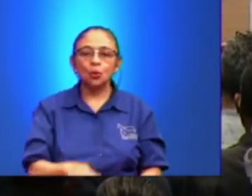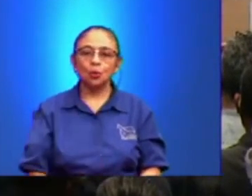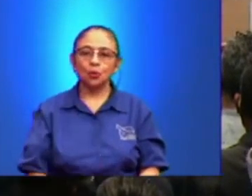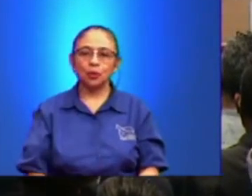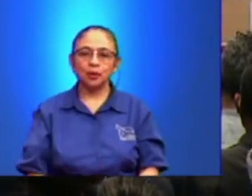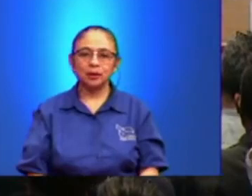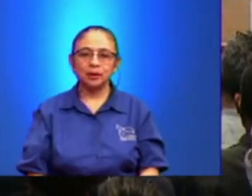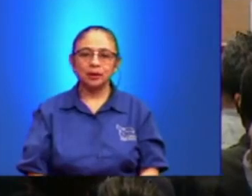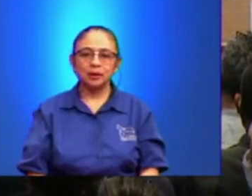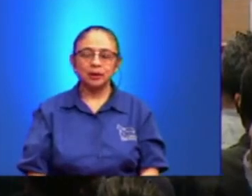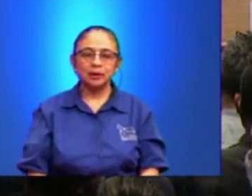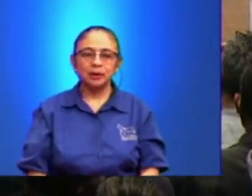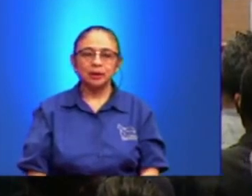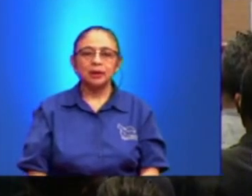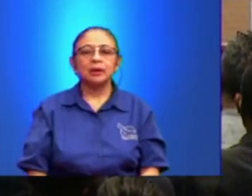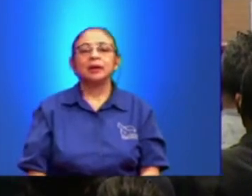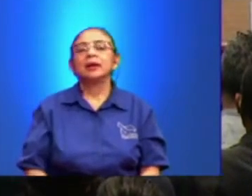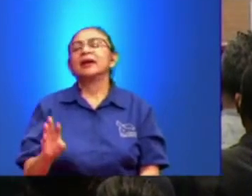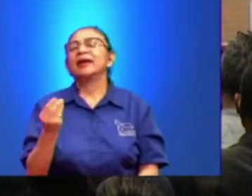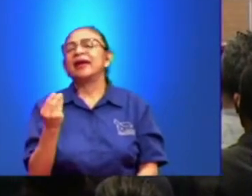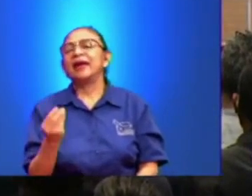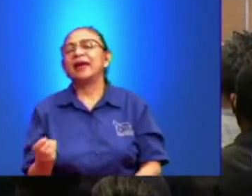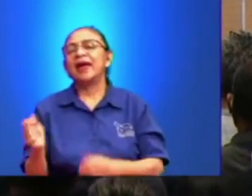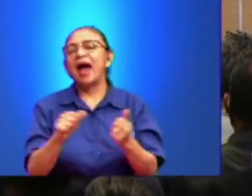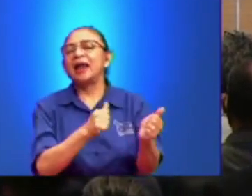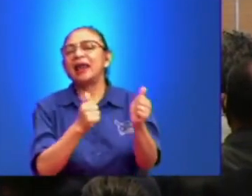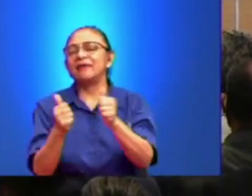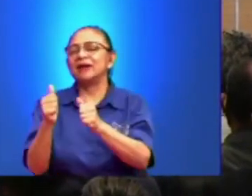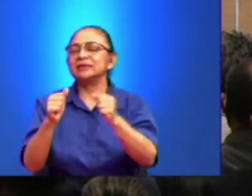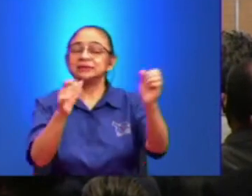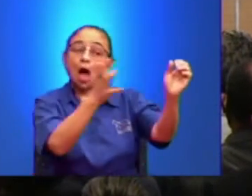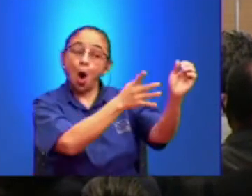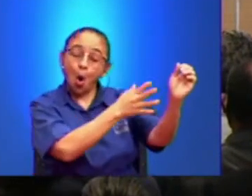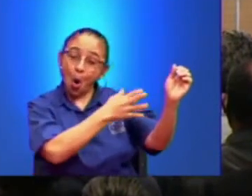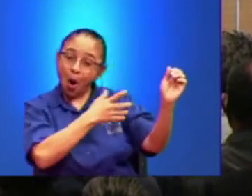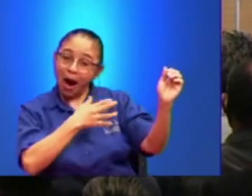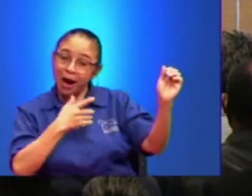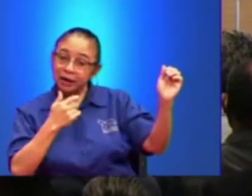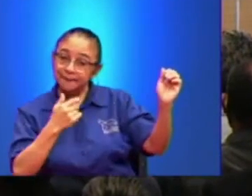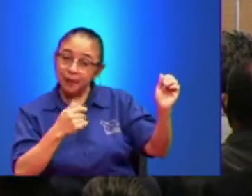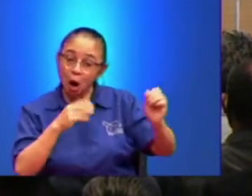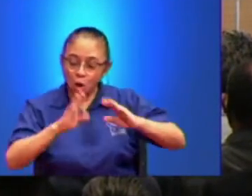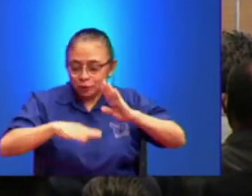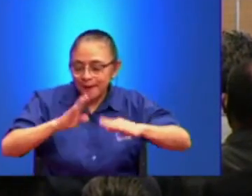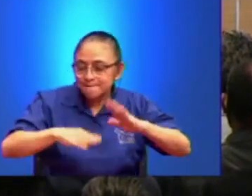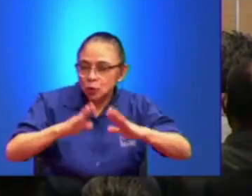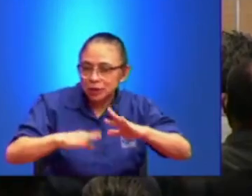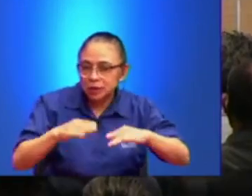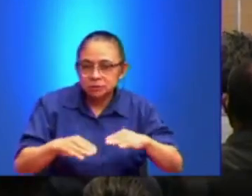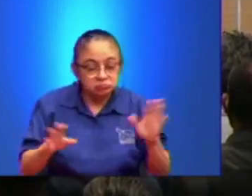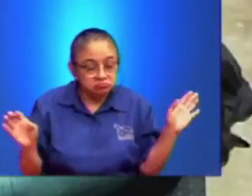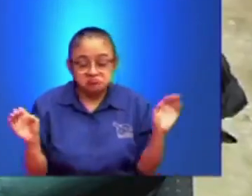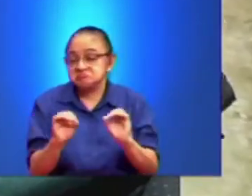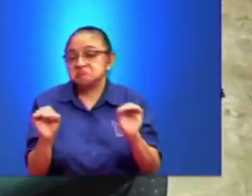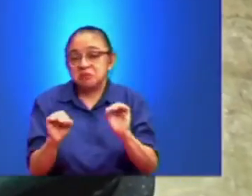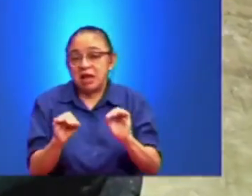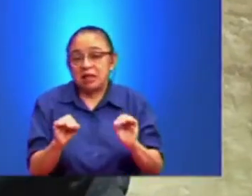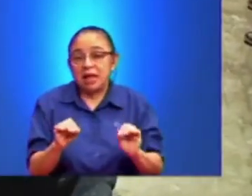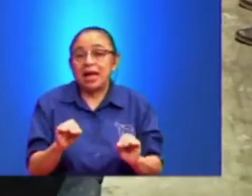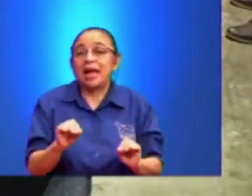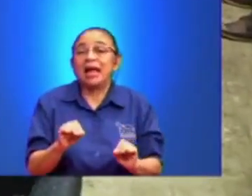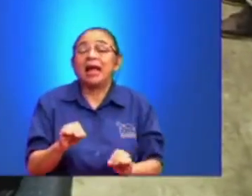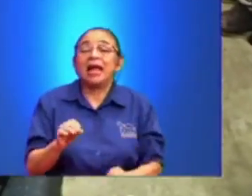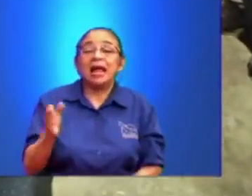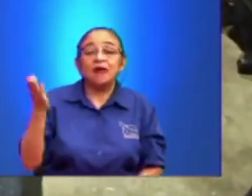el salterio que llevaron la cítara la el arpa o los tamboriles llevaron una era su